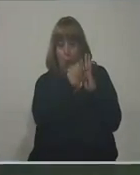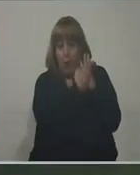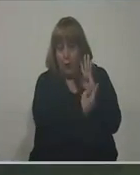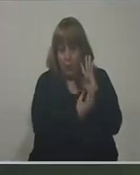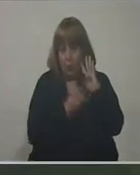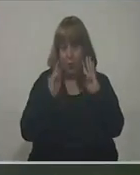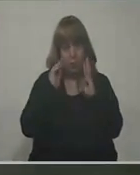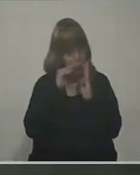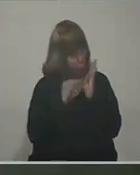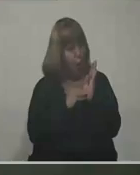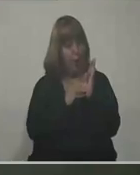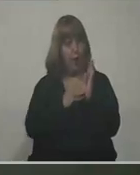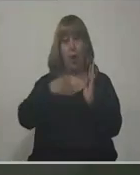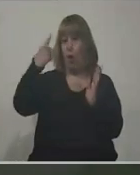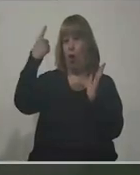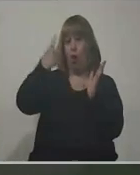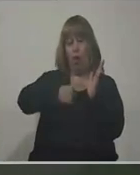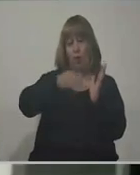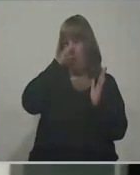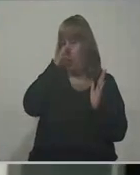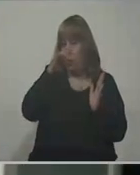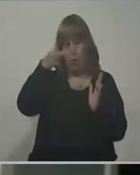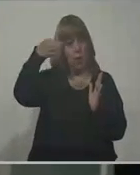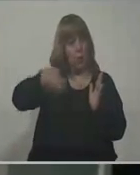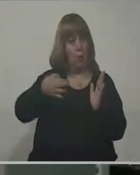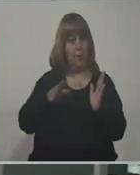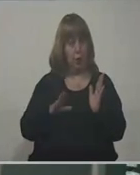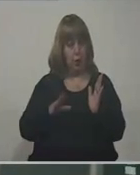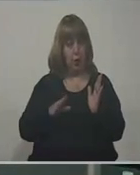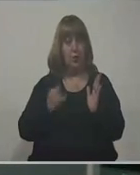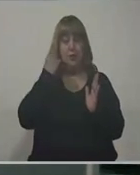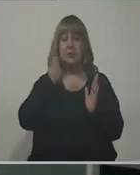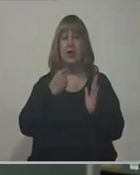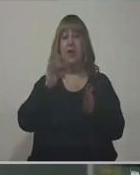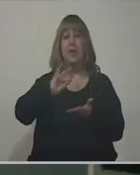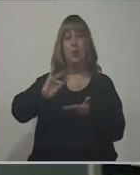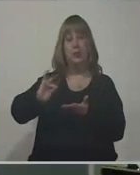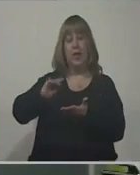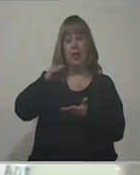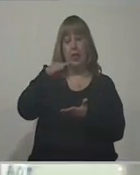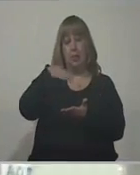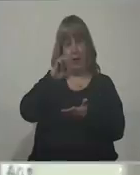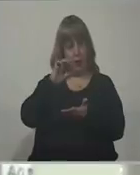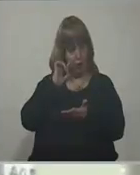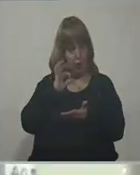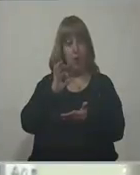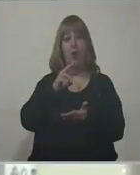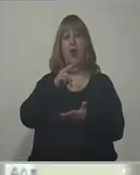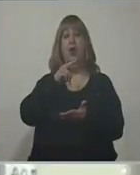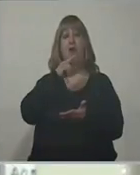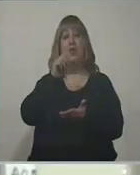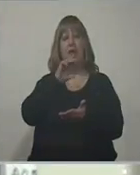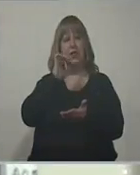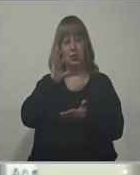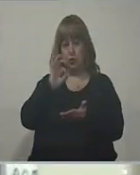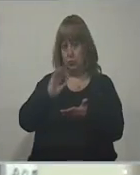grilla. Orden que jamás cumplió. Sí, este texto fue presentado por el diputado Mario Vadillo. Promueve una declaración, como bien